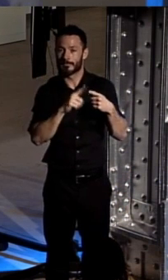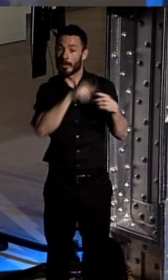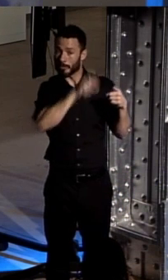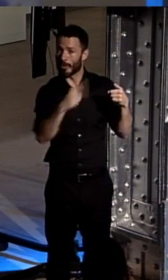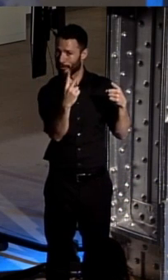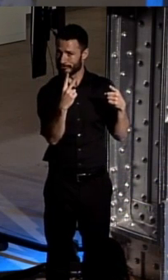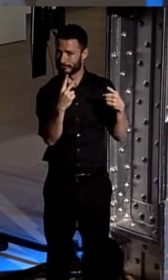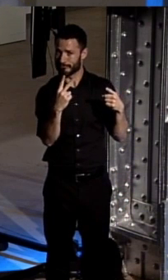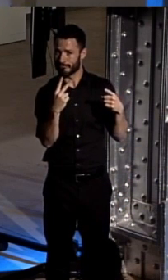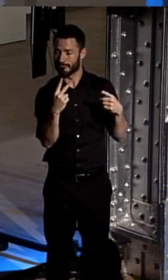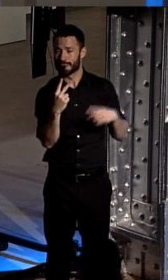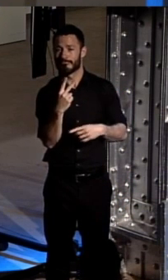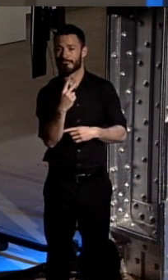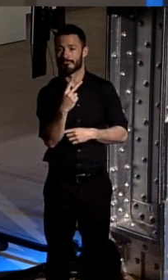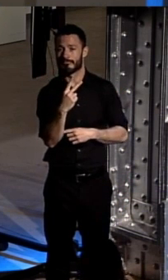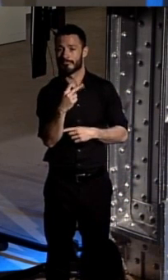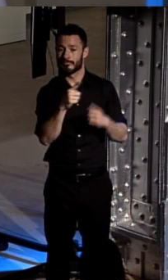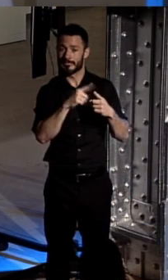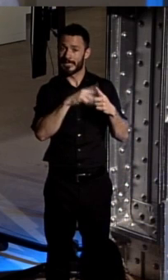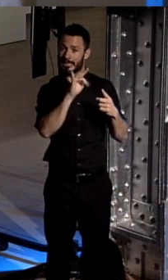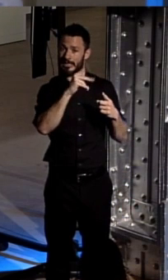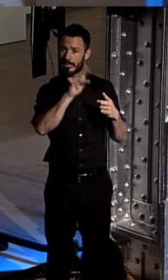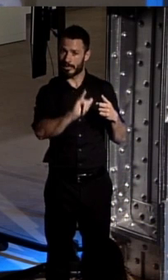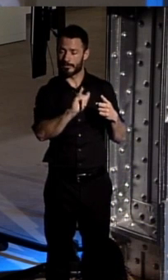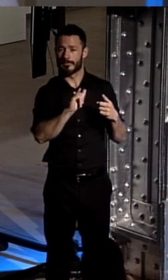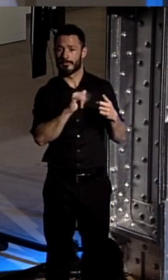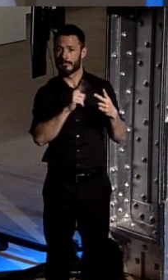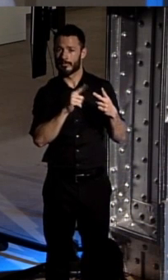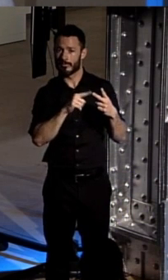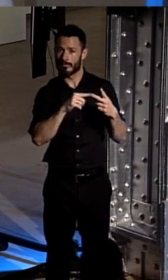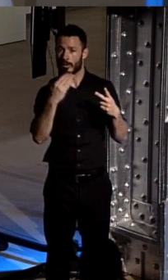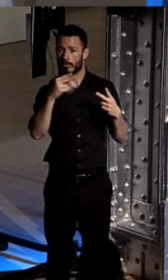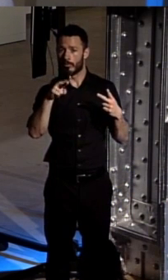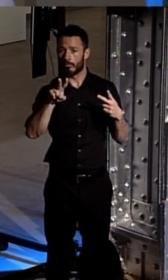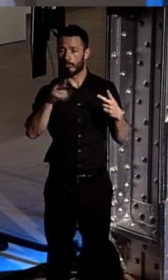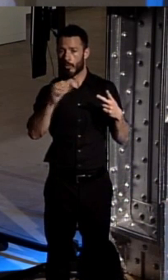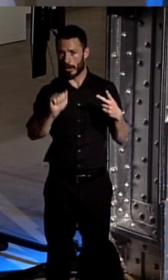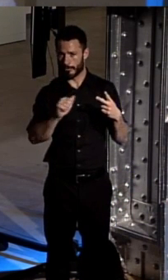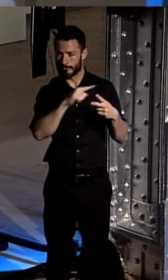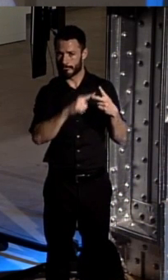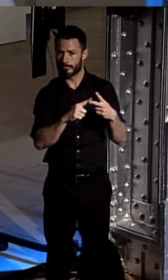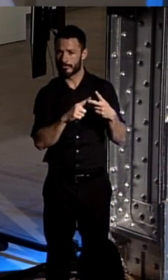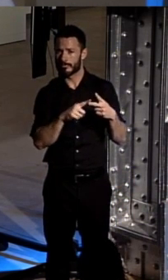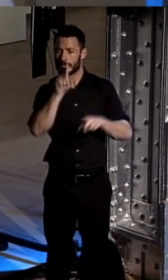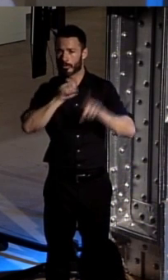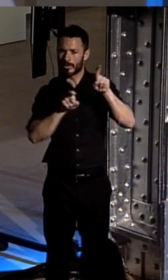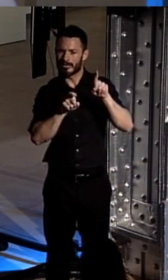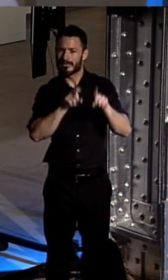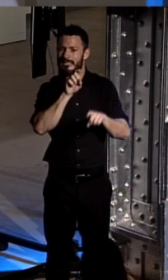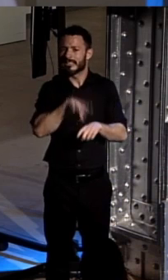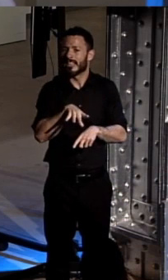son 2 personas. Una es Kiki, y la otra es Buba. Y la pregunta es, ¿quién es